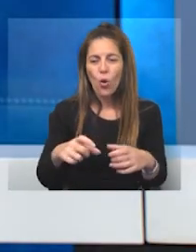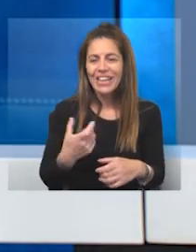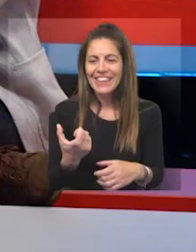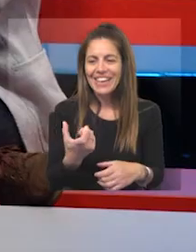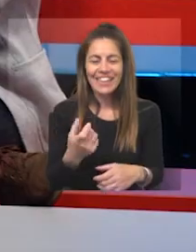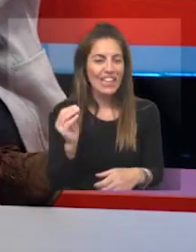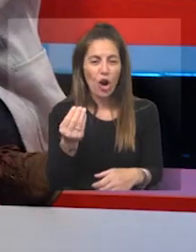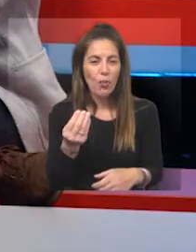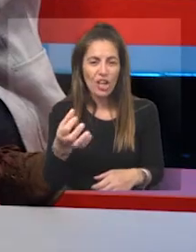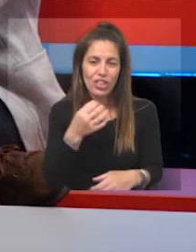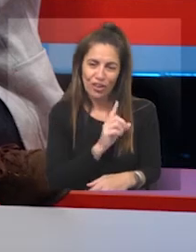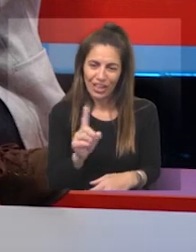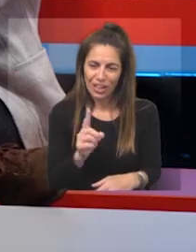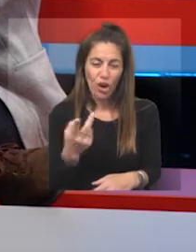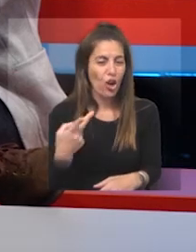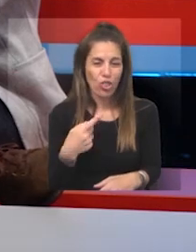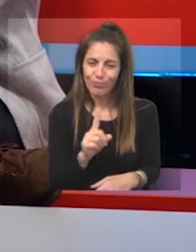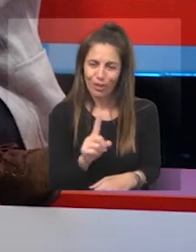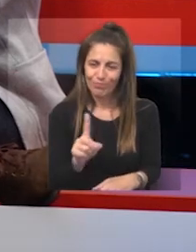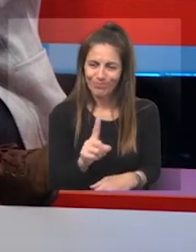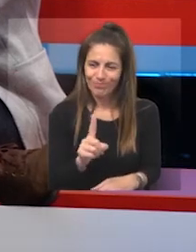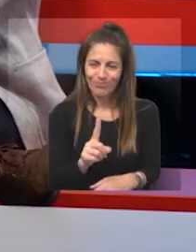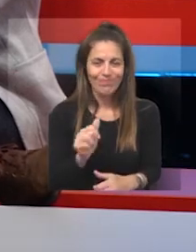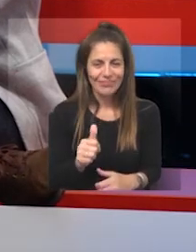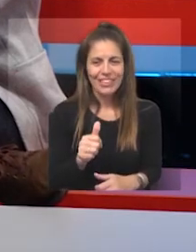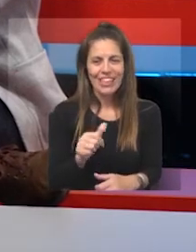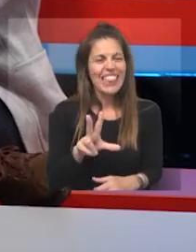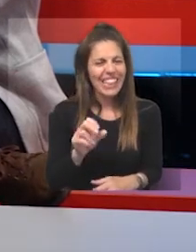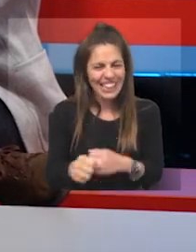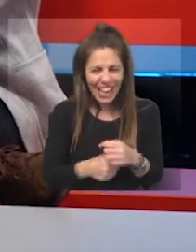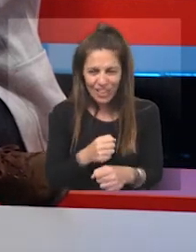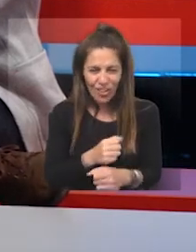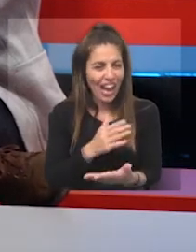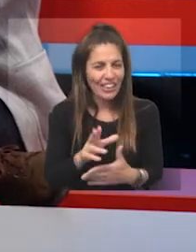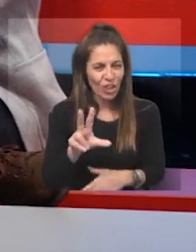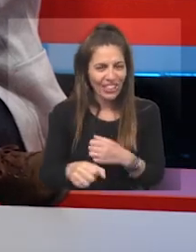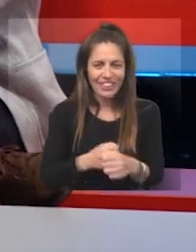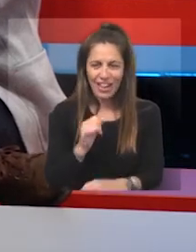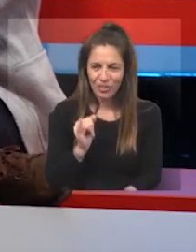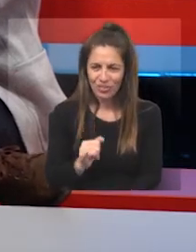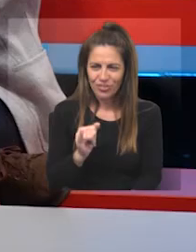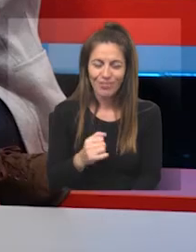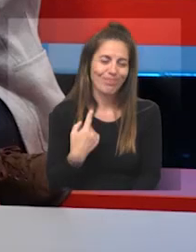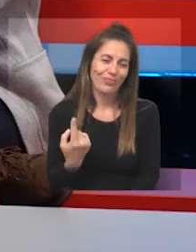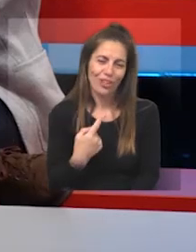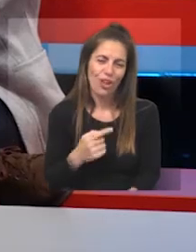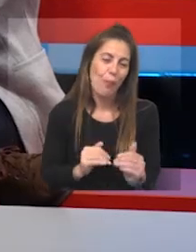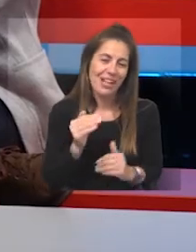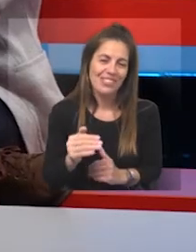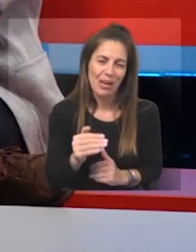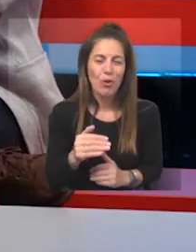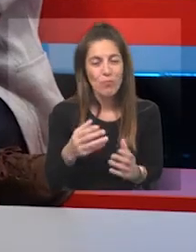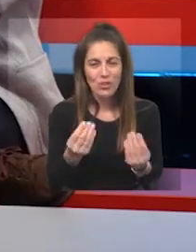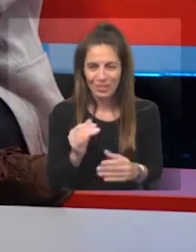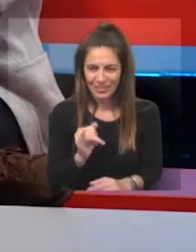estábamos fuera vos y yo ya no 30 es no pasamos ha una década